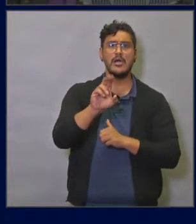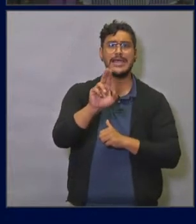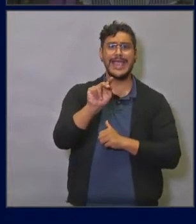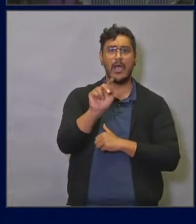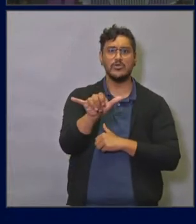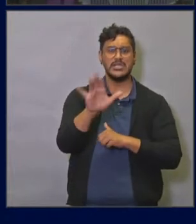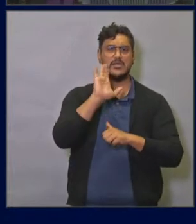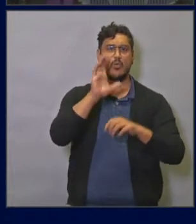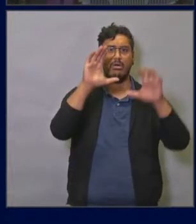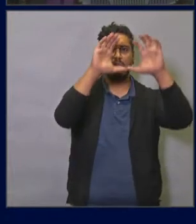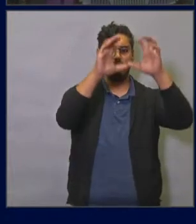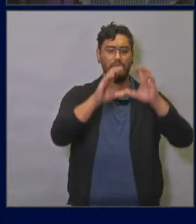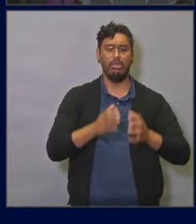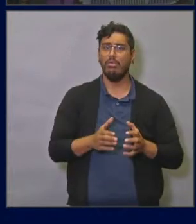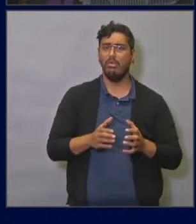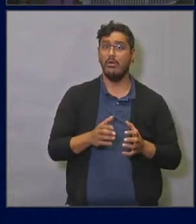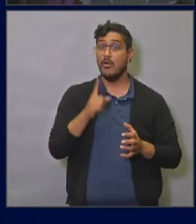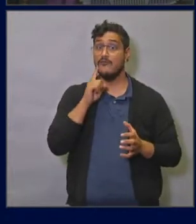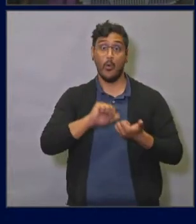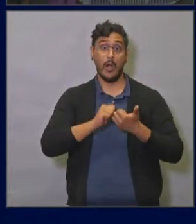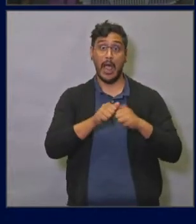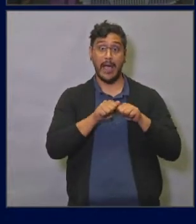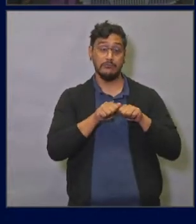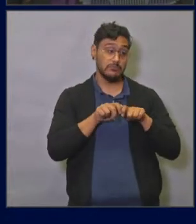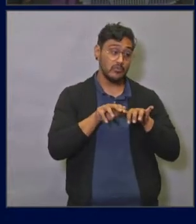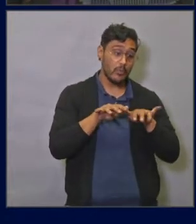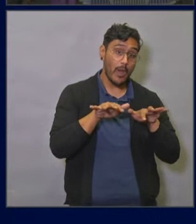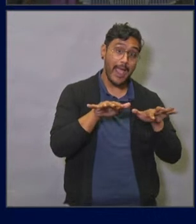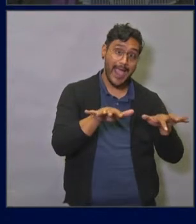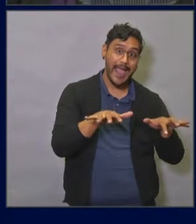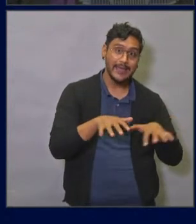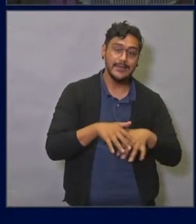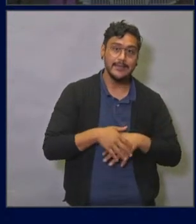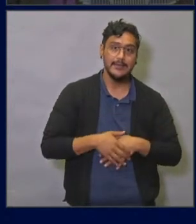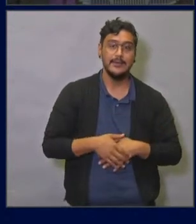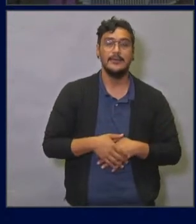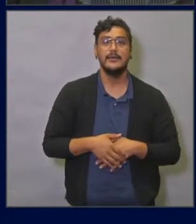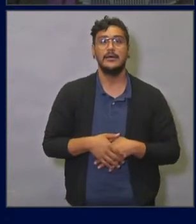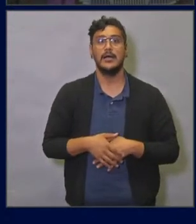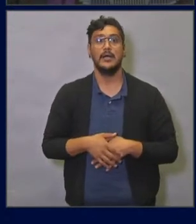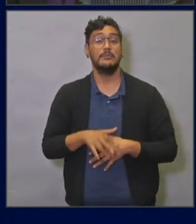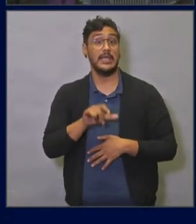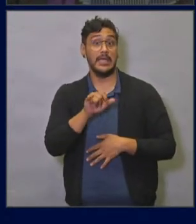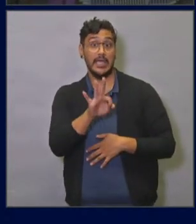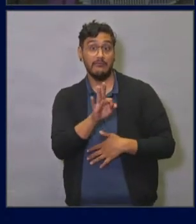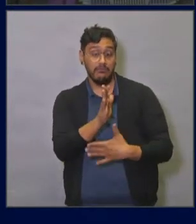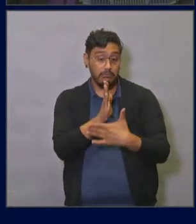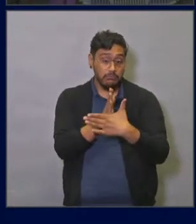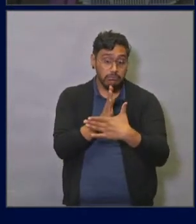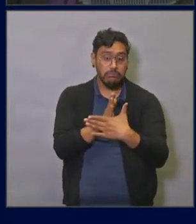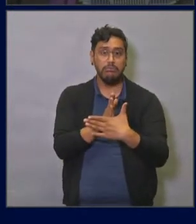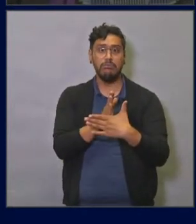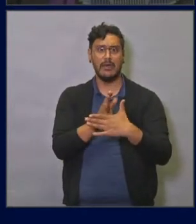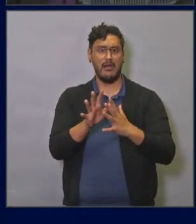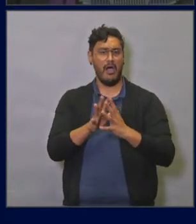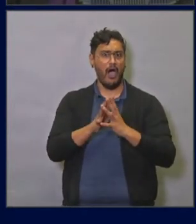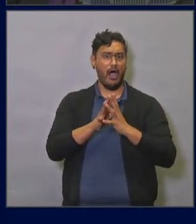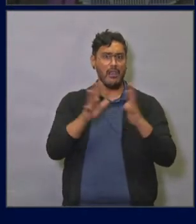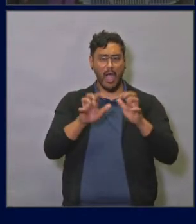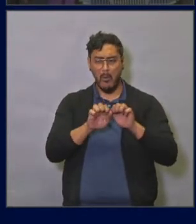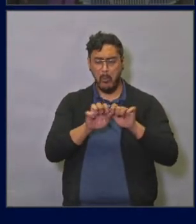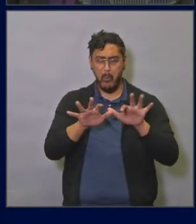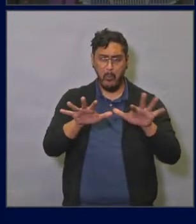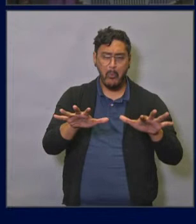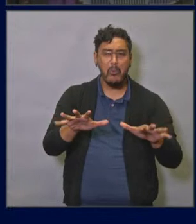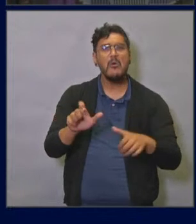sea con propagación del virus COVID-19 generalizado, sustancial, moderado o